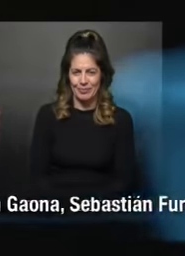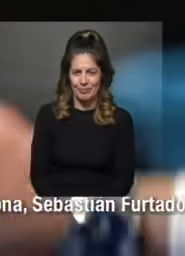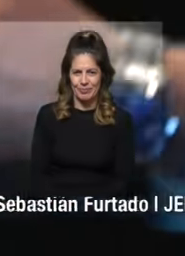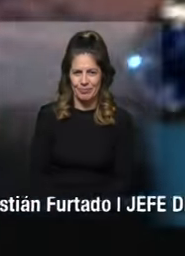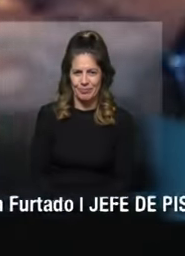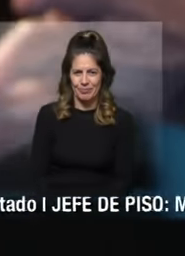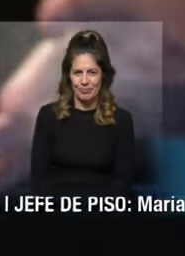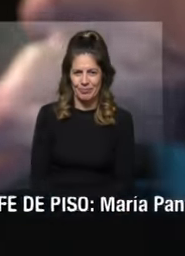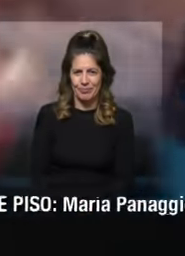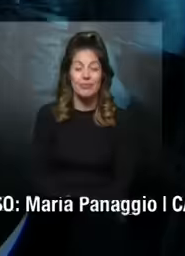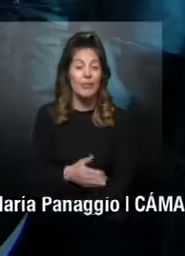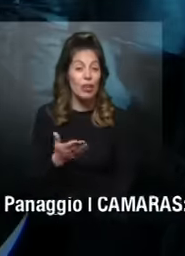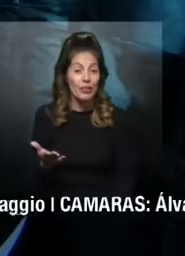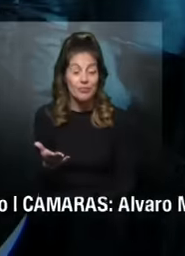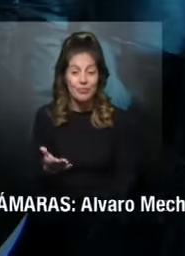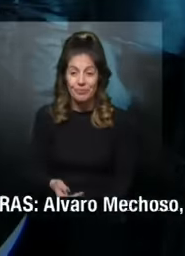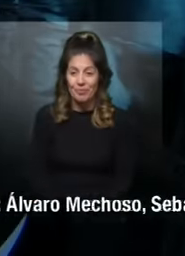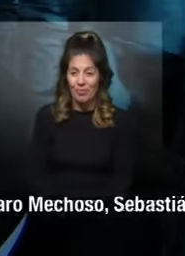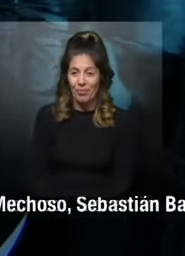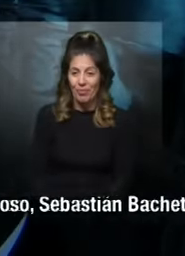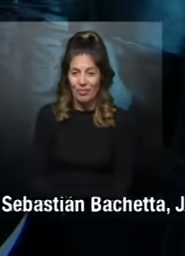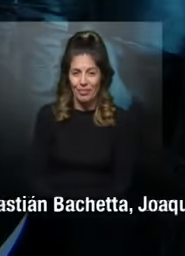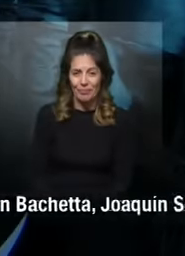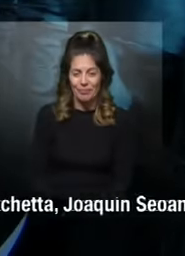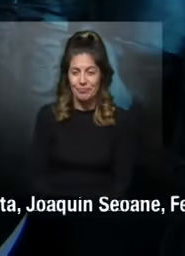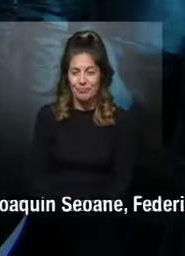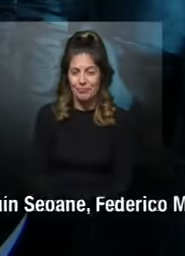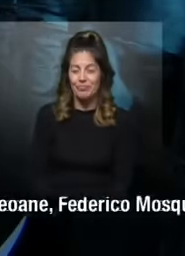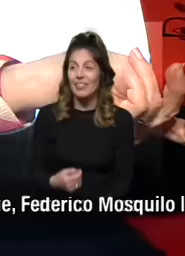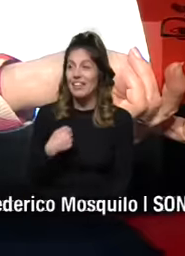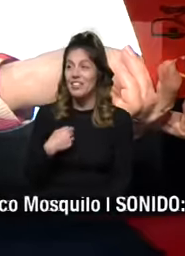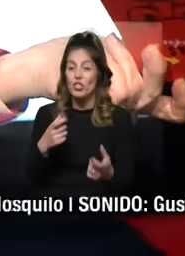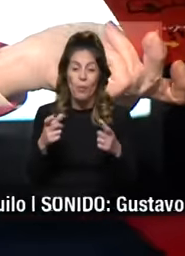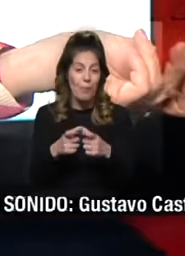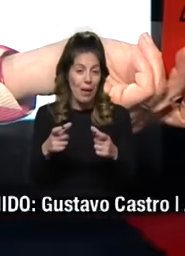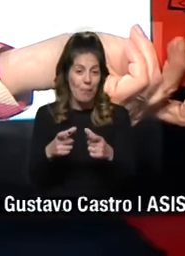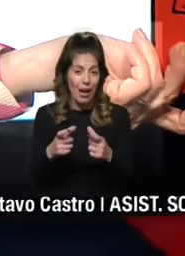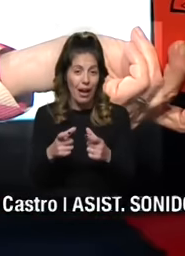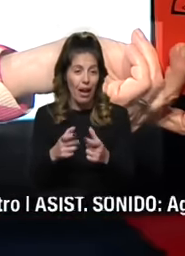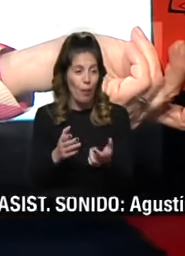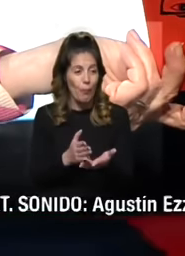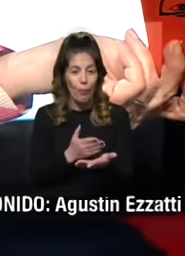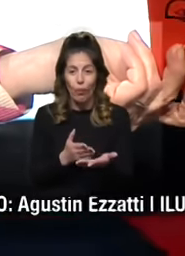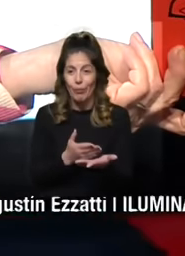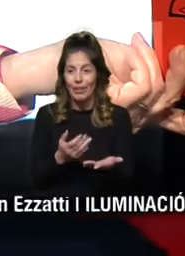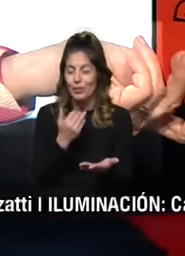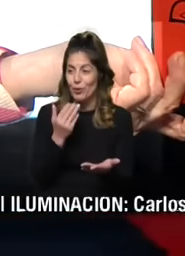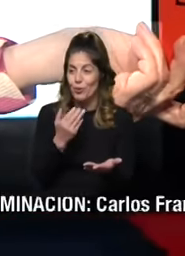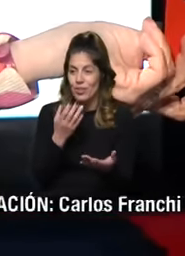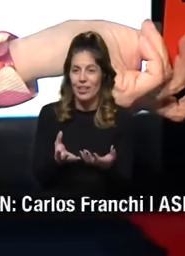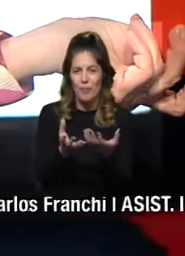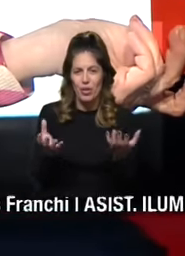Bueno, no bueno, no, bueno, y... me, si fuera pobre papa, no sé, que me